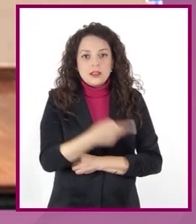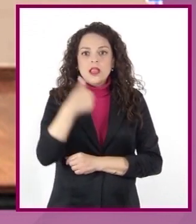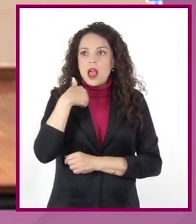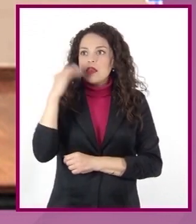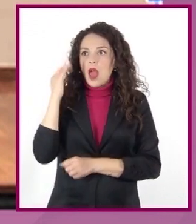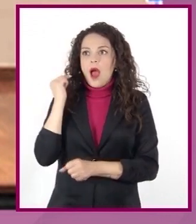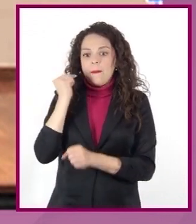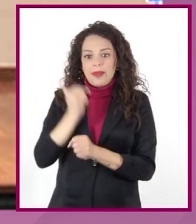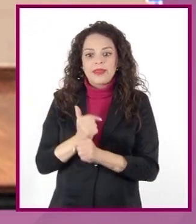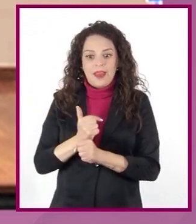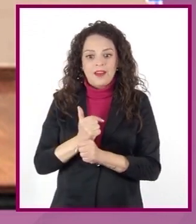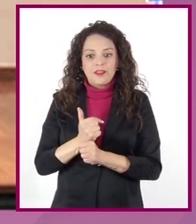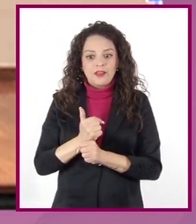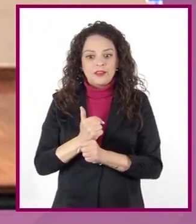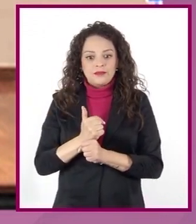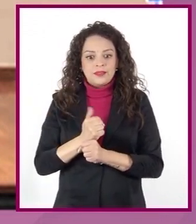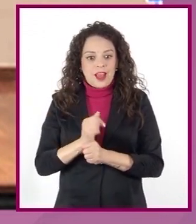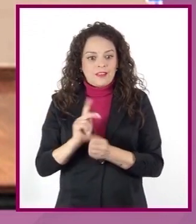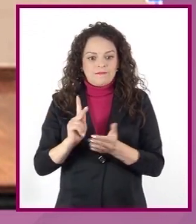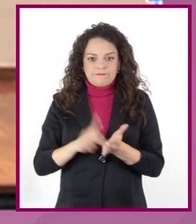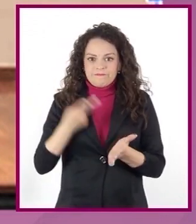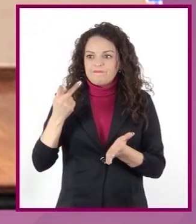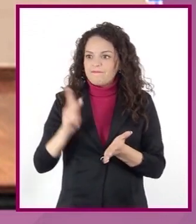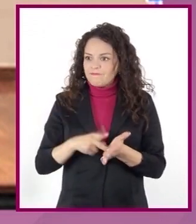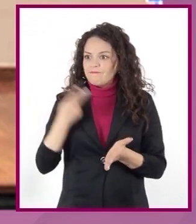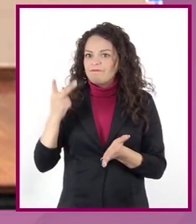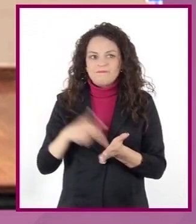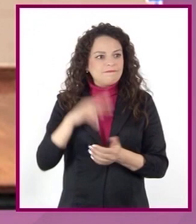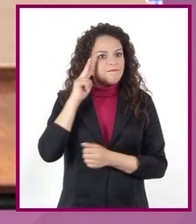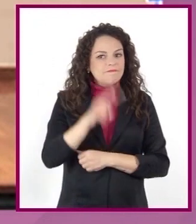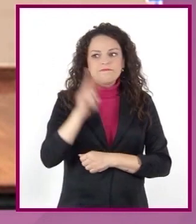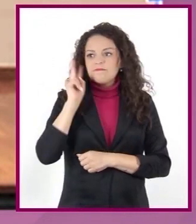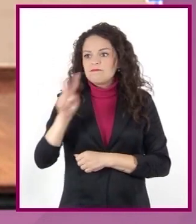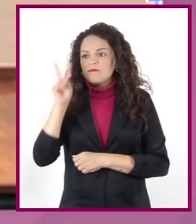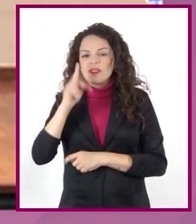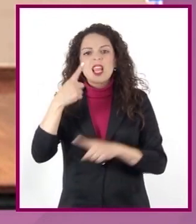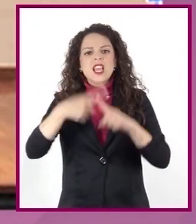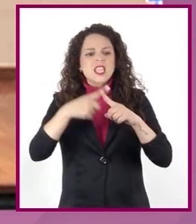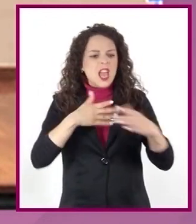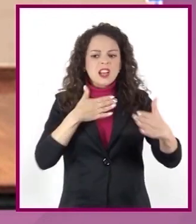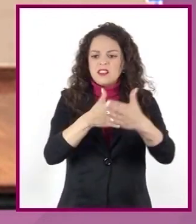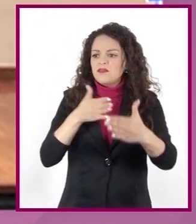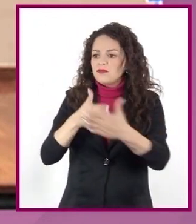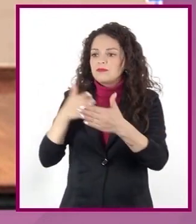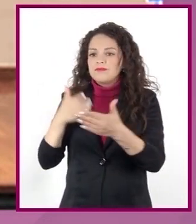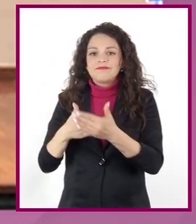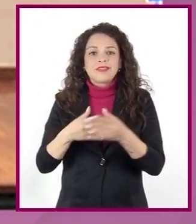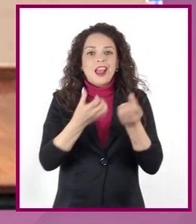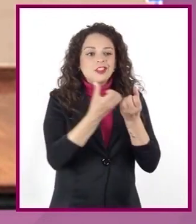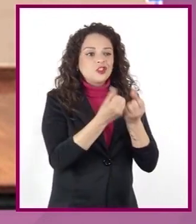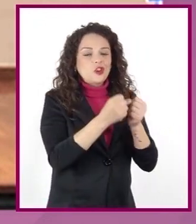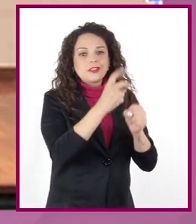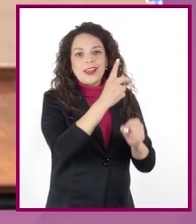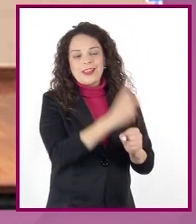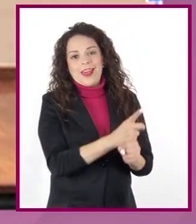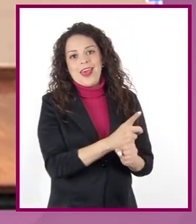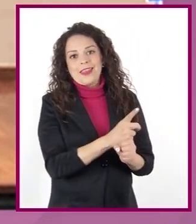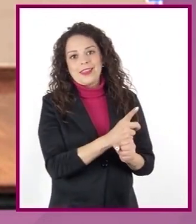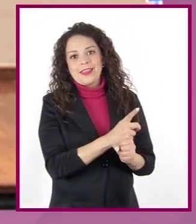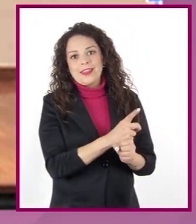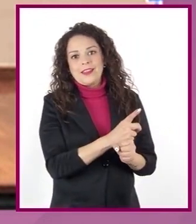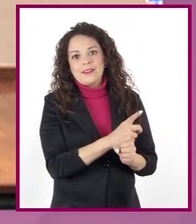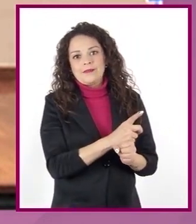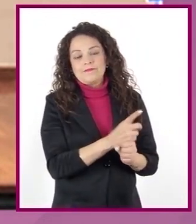que la mayoría de las veces es la misma sociedad quien nos limita para cumplir metas. En su caso, por falta